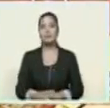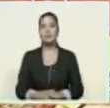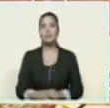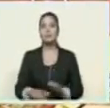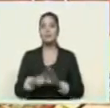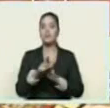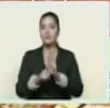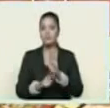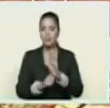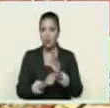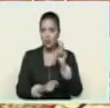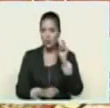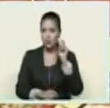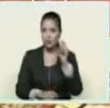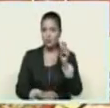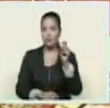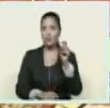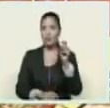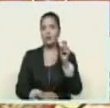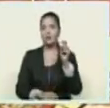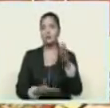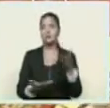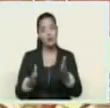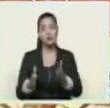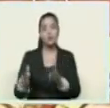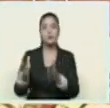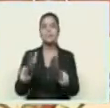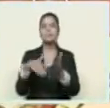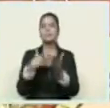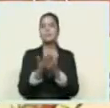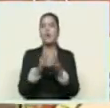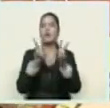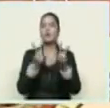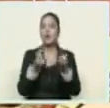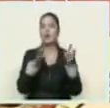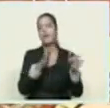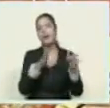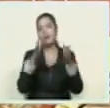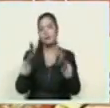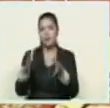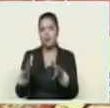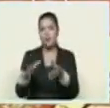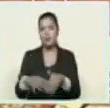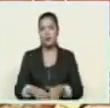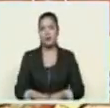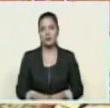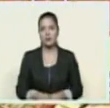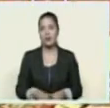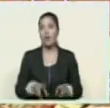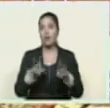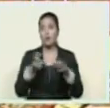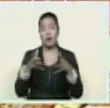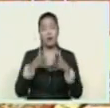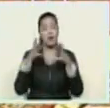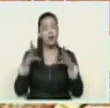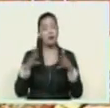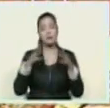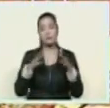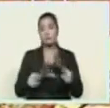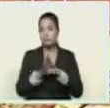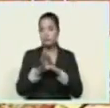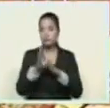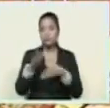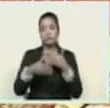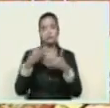constitucional que no a una nueva etapa a una gran etapa de